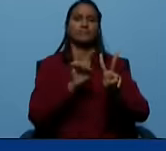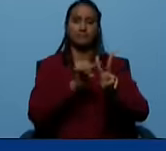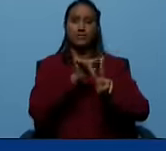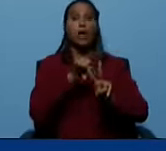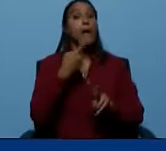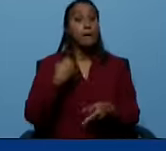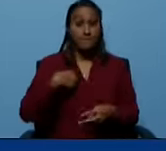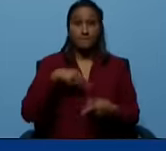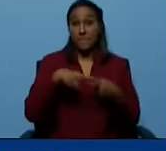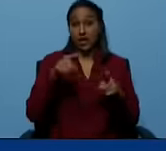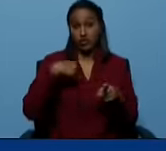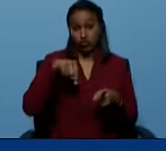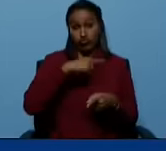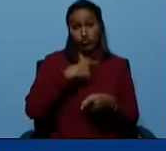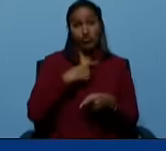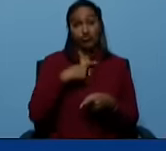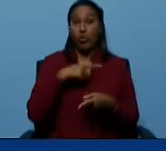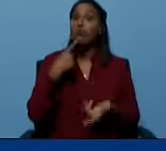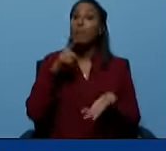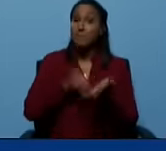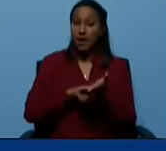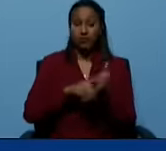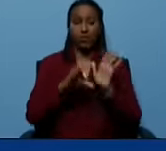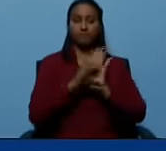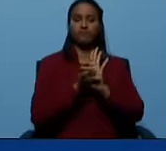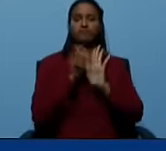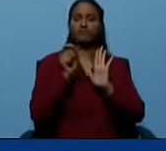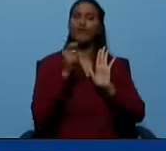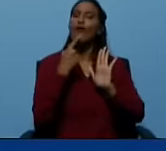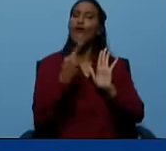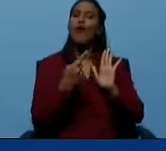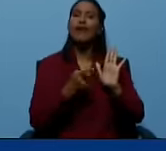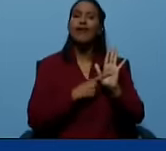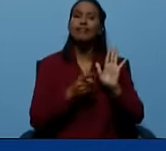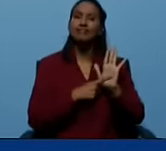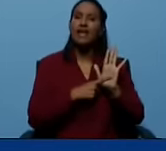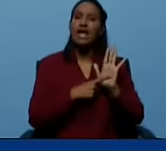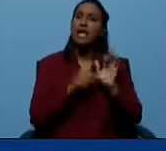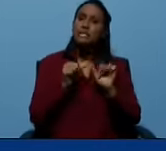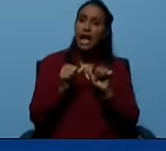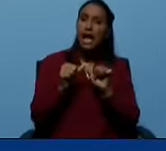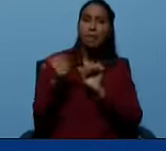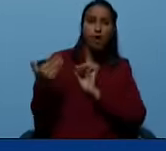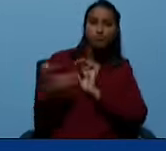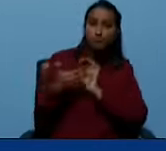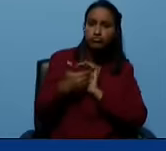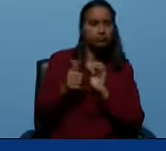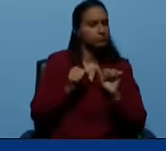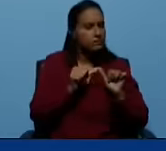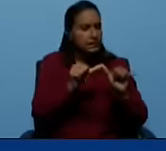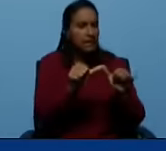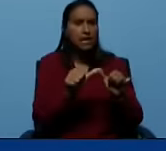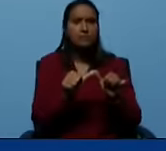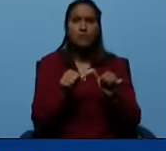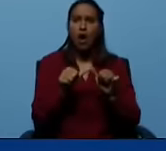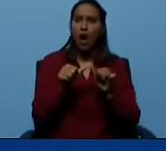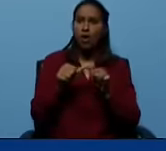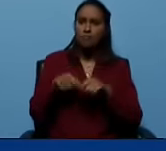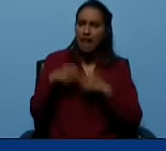estricta, con golpes de Estado, con guerra económica, con intentos de invasión, con